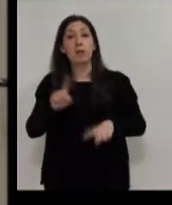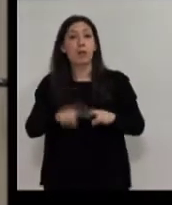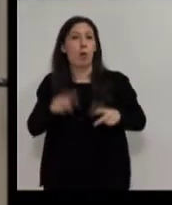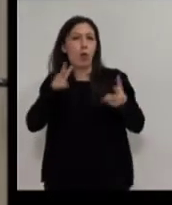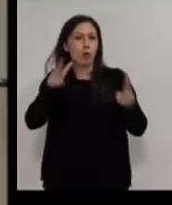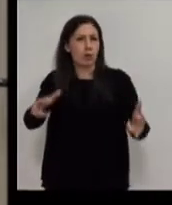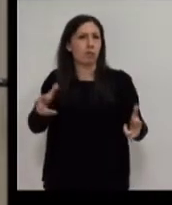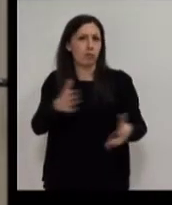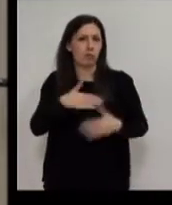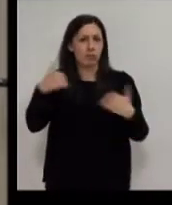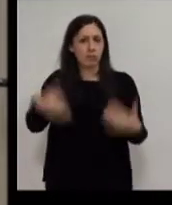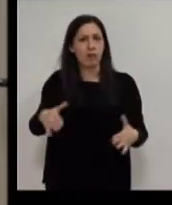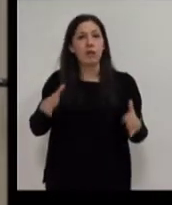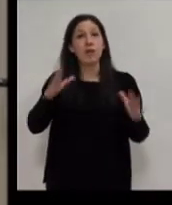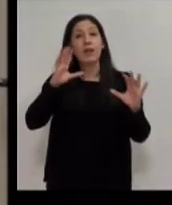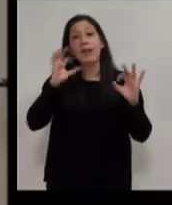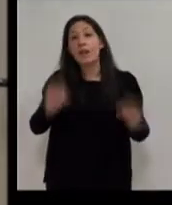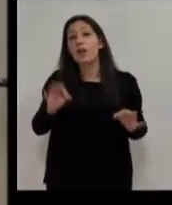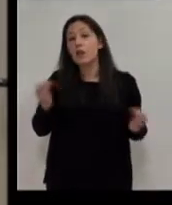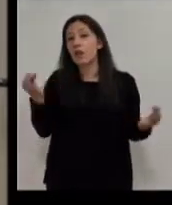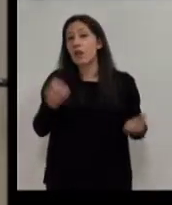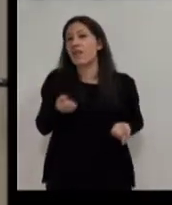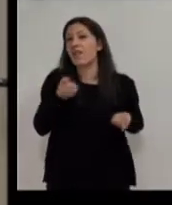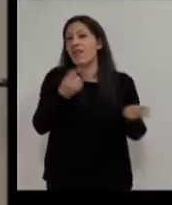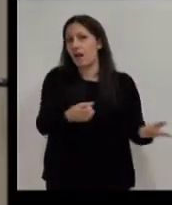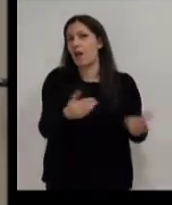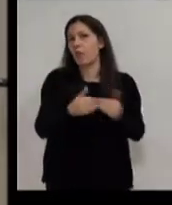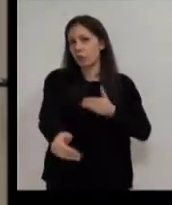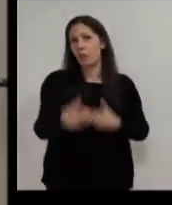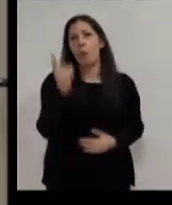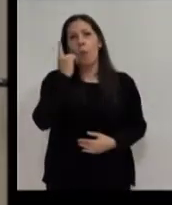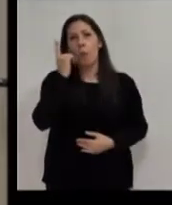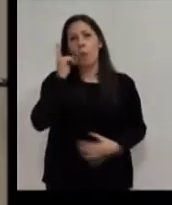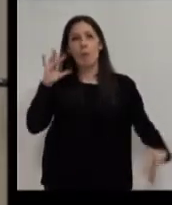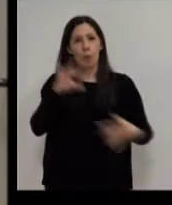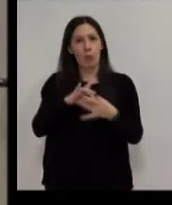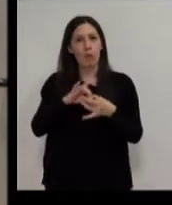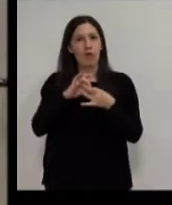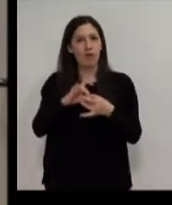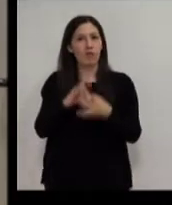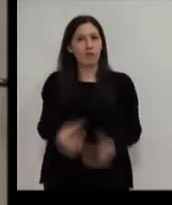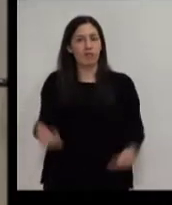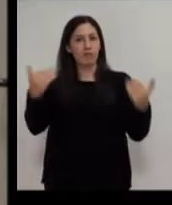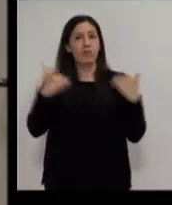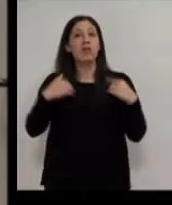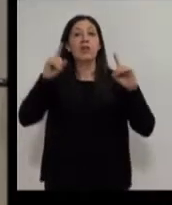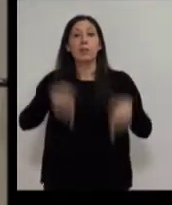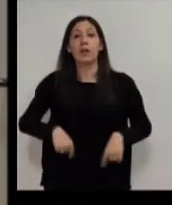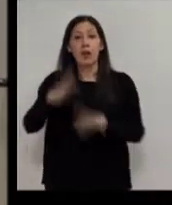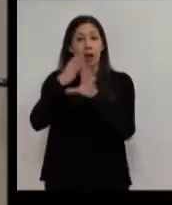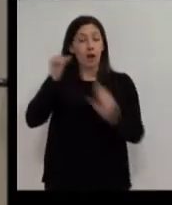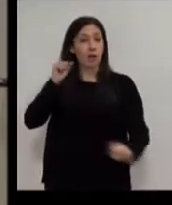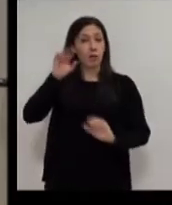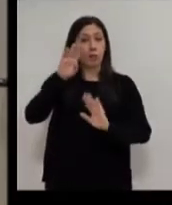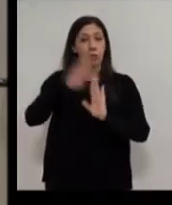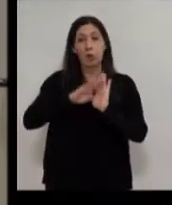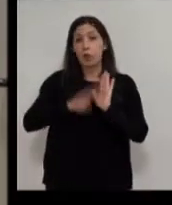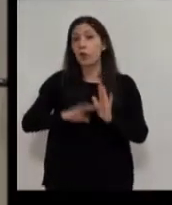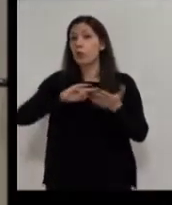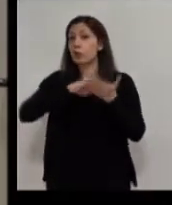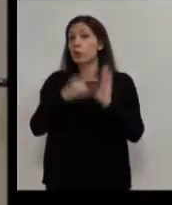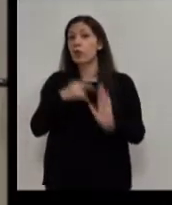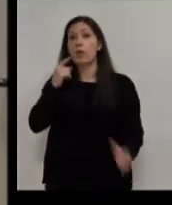para pagar efectivamente el metro o en el caso de los hoteles. Esto yo creo que hay que confiárselo al teléfono móvil y hay además ya